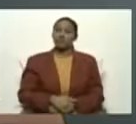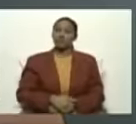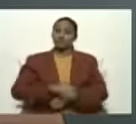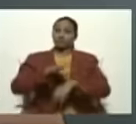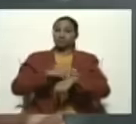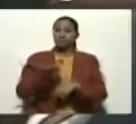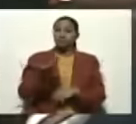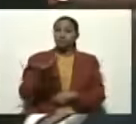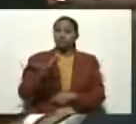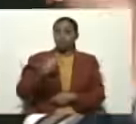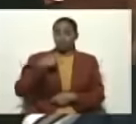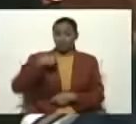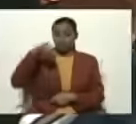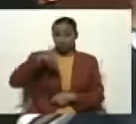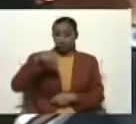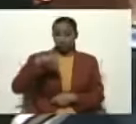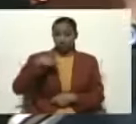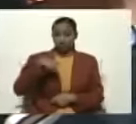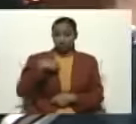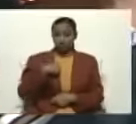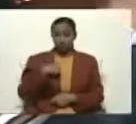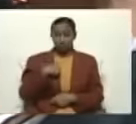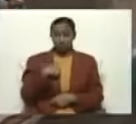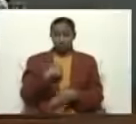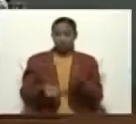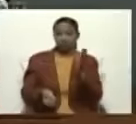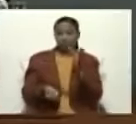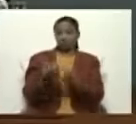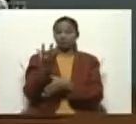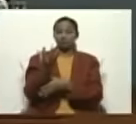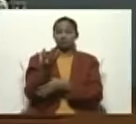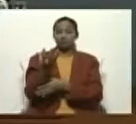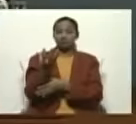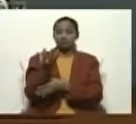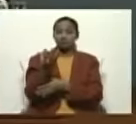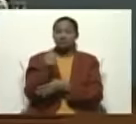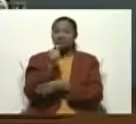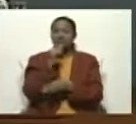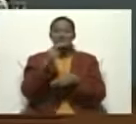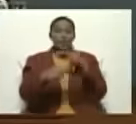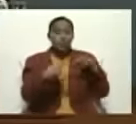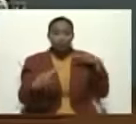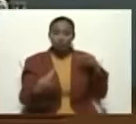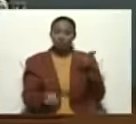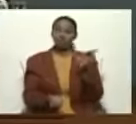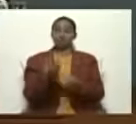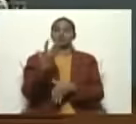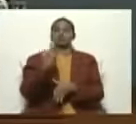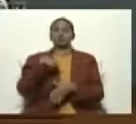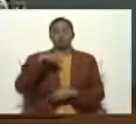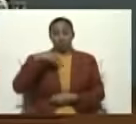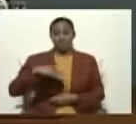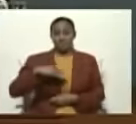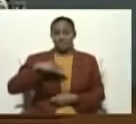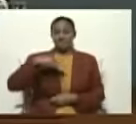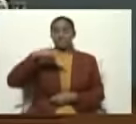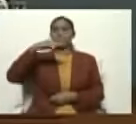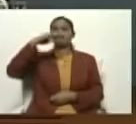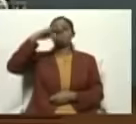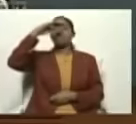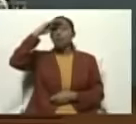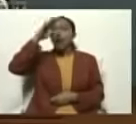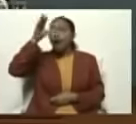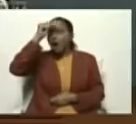en esta delegación, nacimos con la revolución. Por lo tanto, nacimos con Fidel. Y al nacer con Fidel, desde que usted se